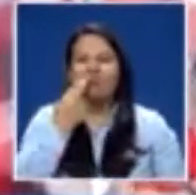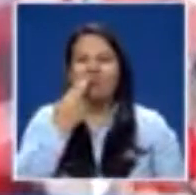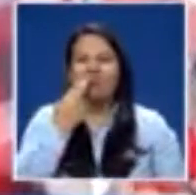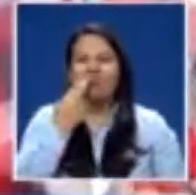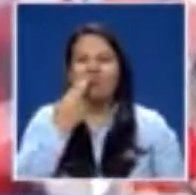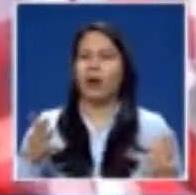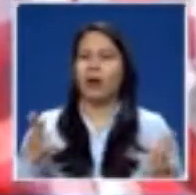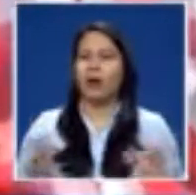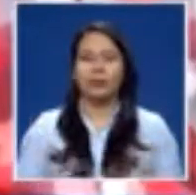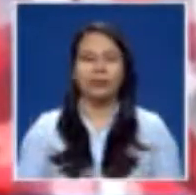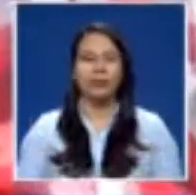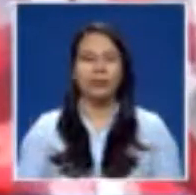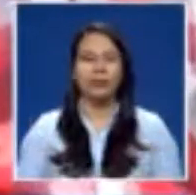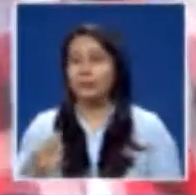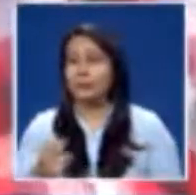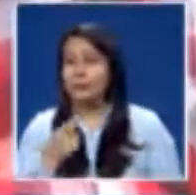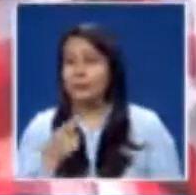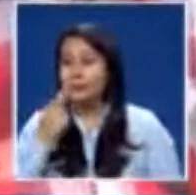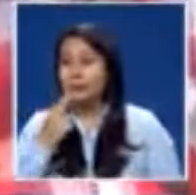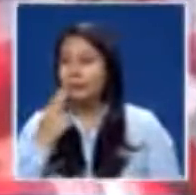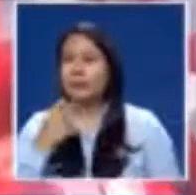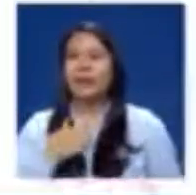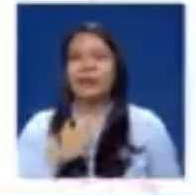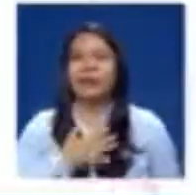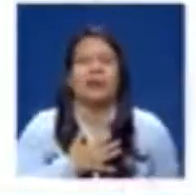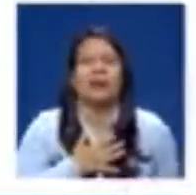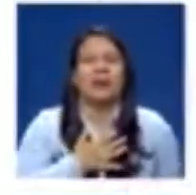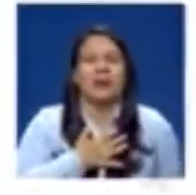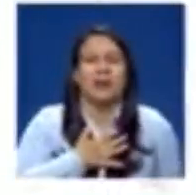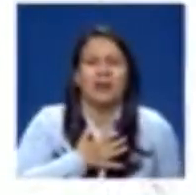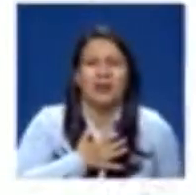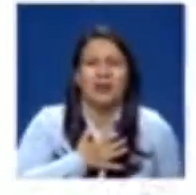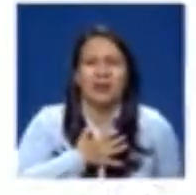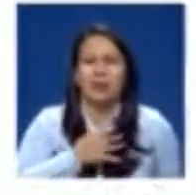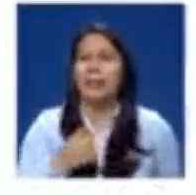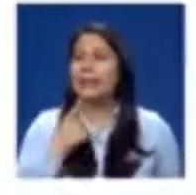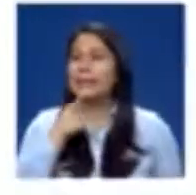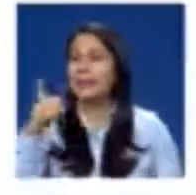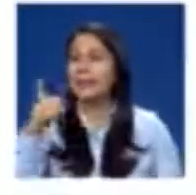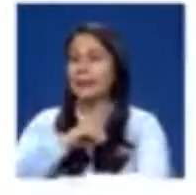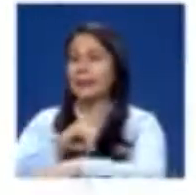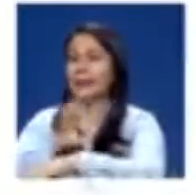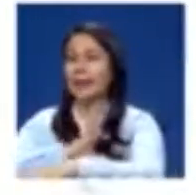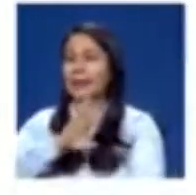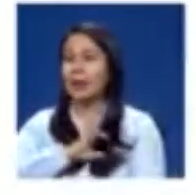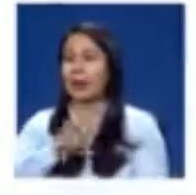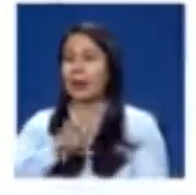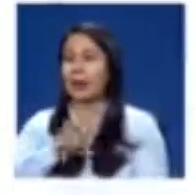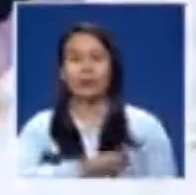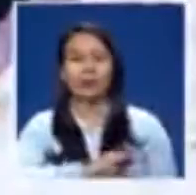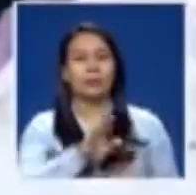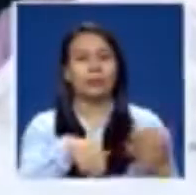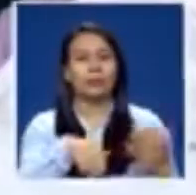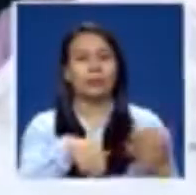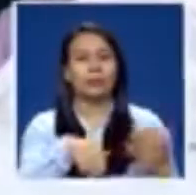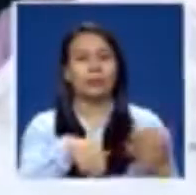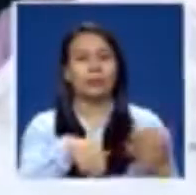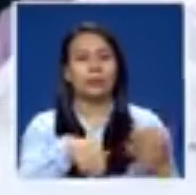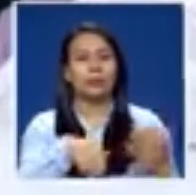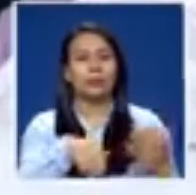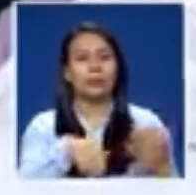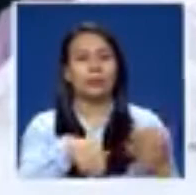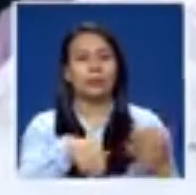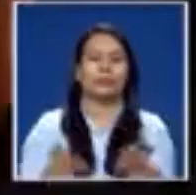el olfato, y siento como ahogo. El director técnico de salud del municipio, Miguel Morla, agrega que también han